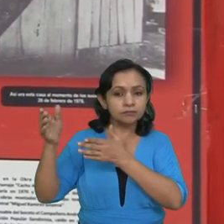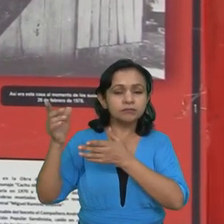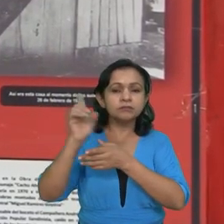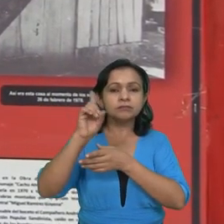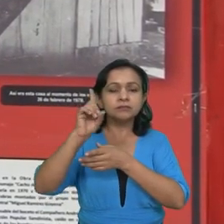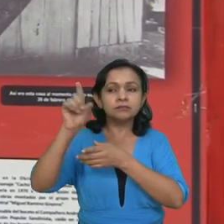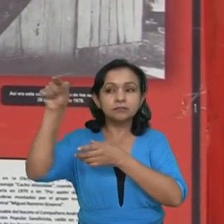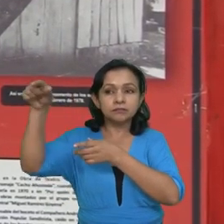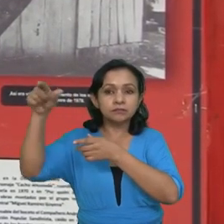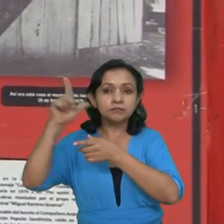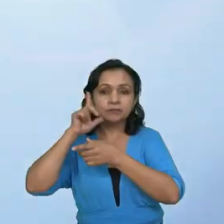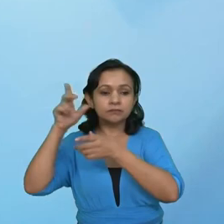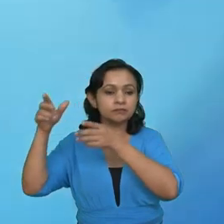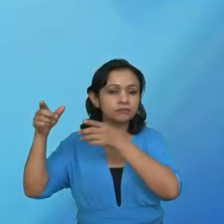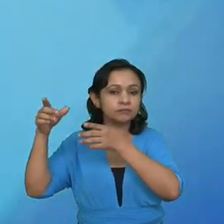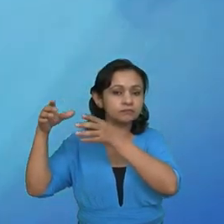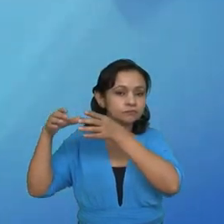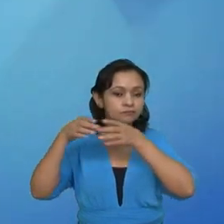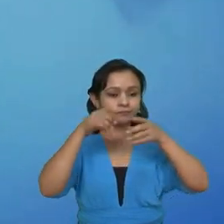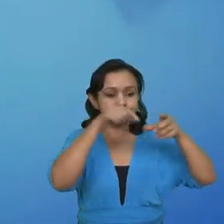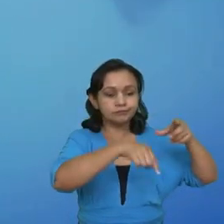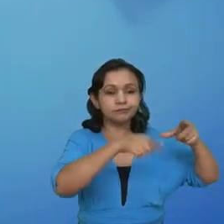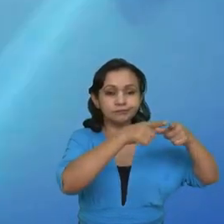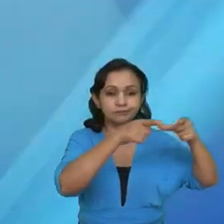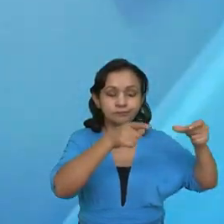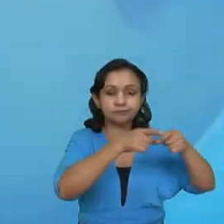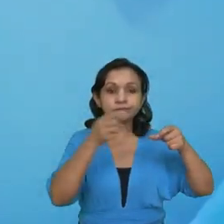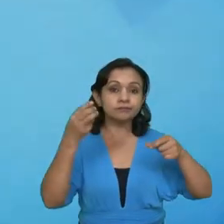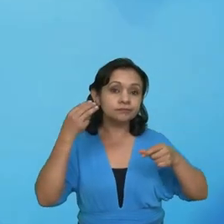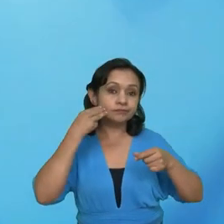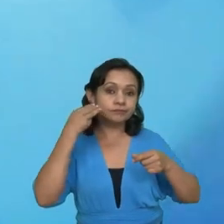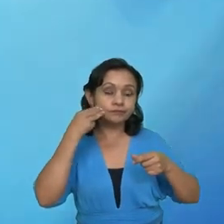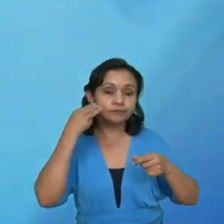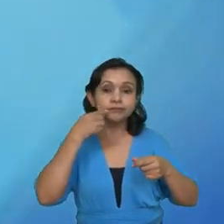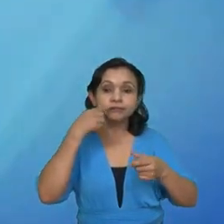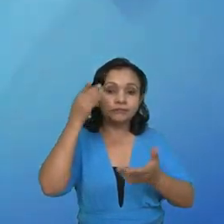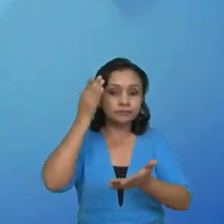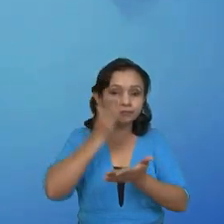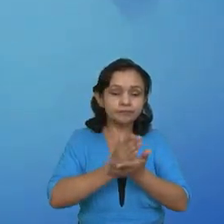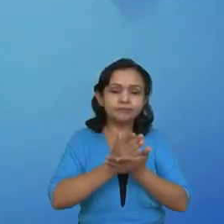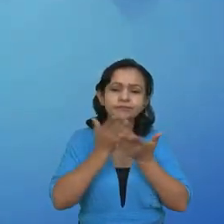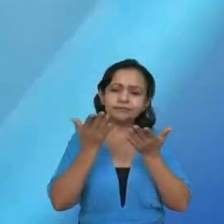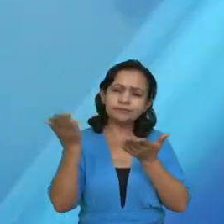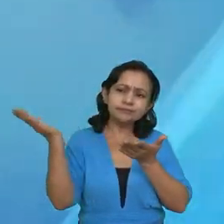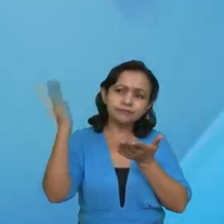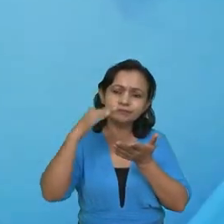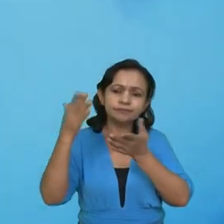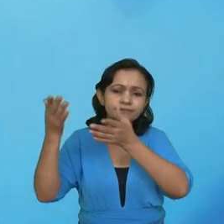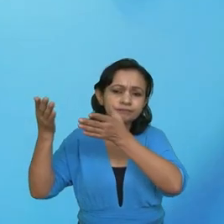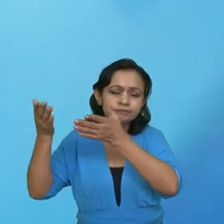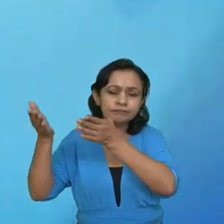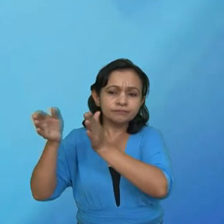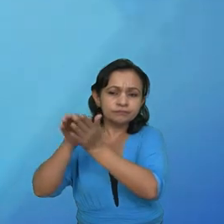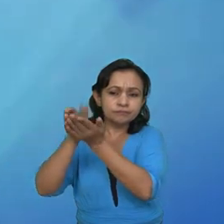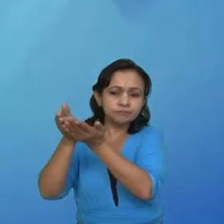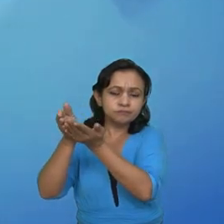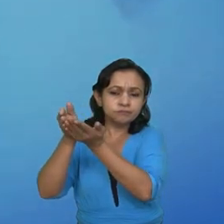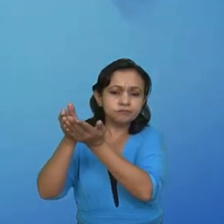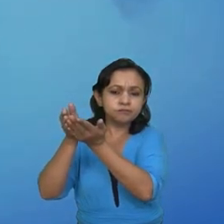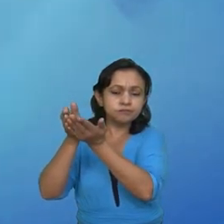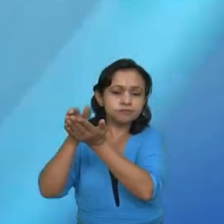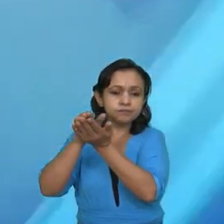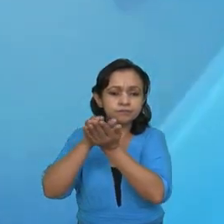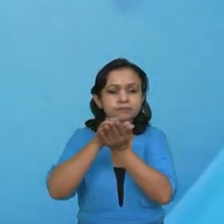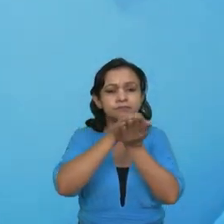a managua su madre decidió traer arnoldo a managua